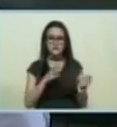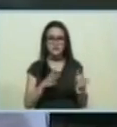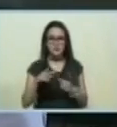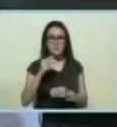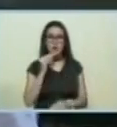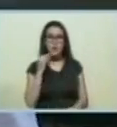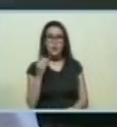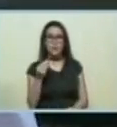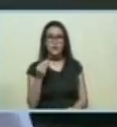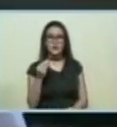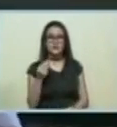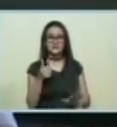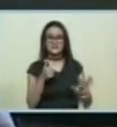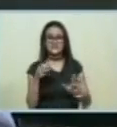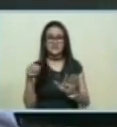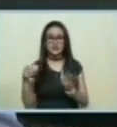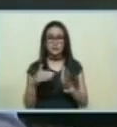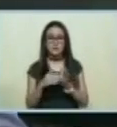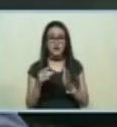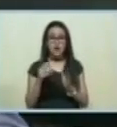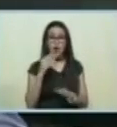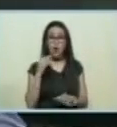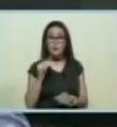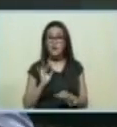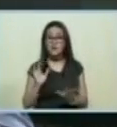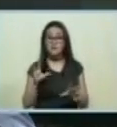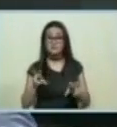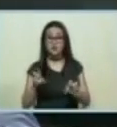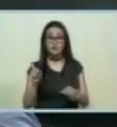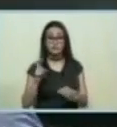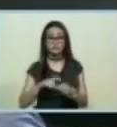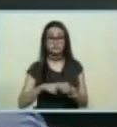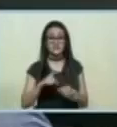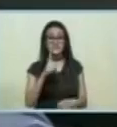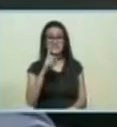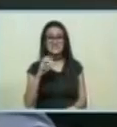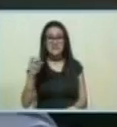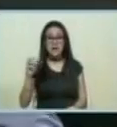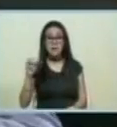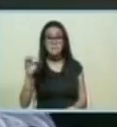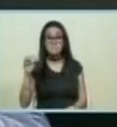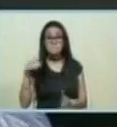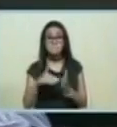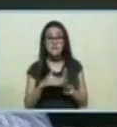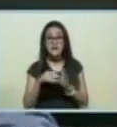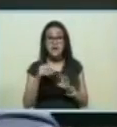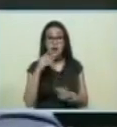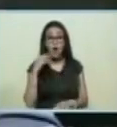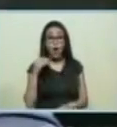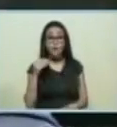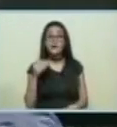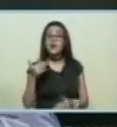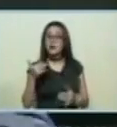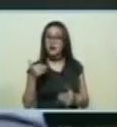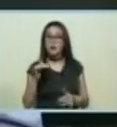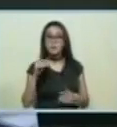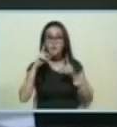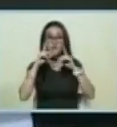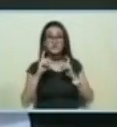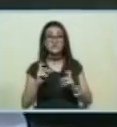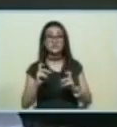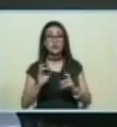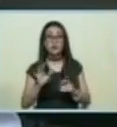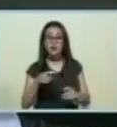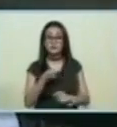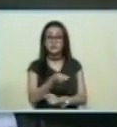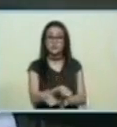Juvenil. De los 600.000 jóvenes incorporados, inscritos, 100.000 son jóvenes profesionales, ya con alguna carrera, de los cuales,